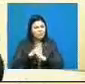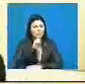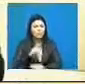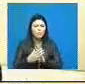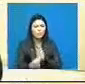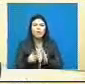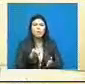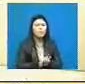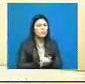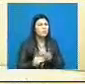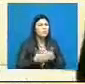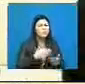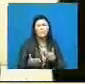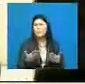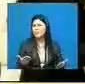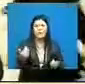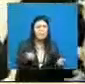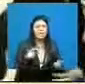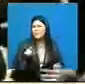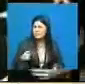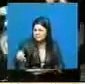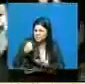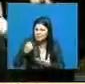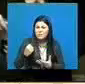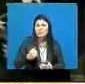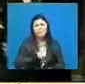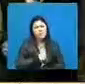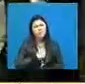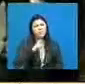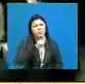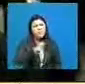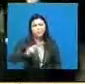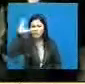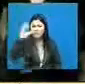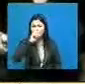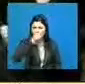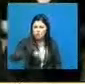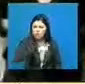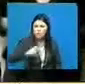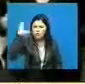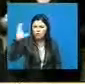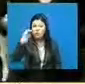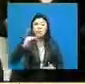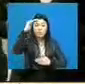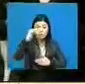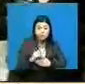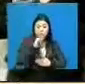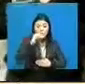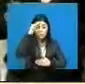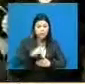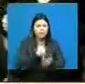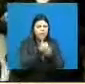recorte donde tenga que recortar, pero dele la tranquilidad a los colombianos de que no vamos a reducir los beneficios